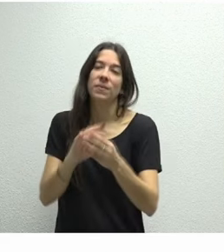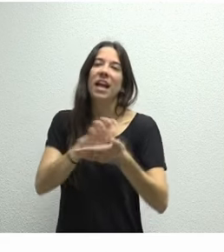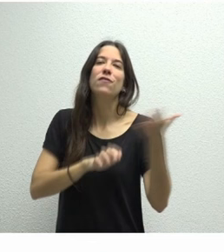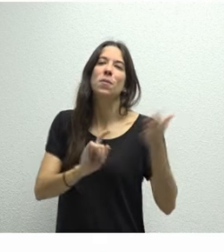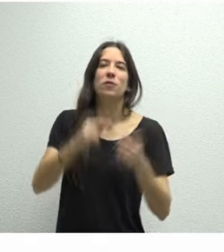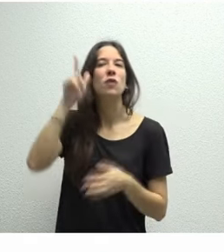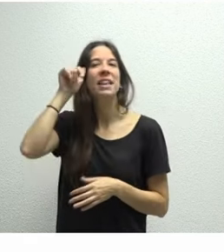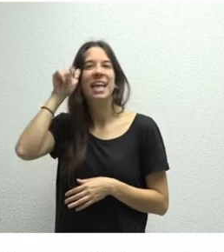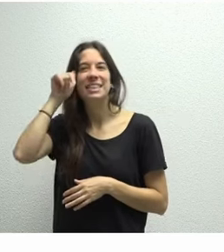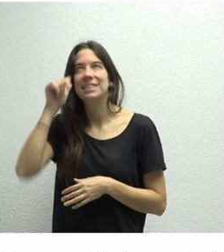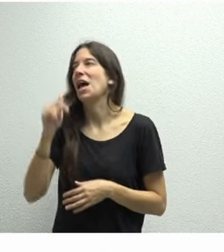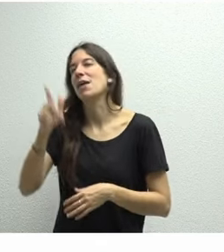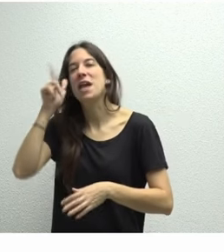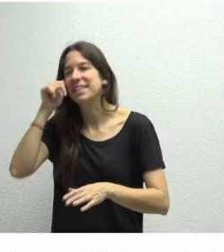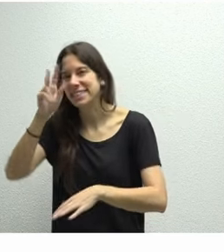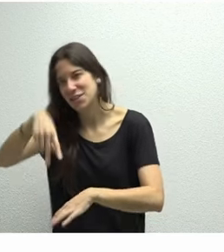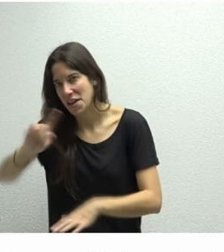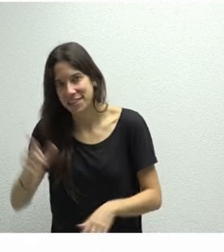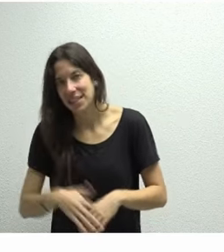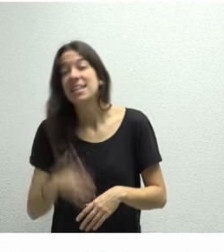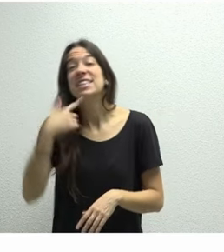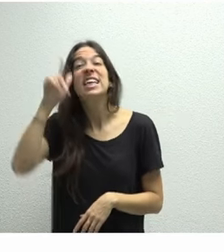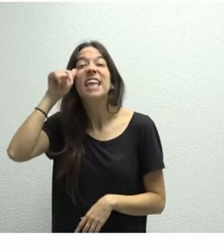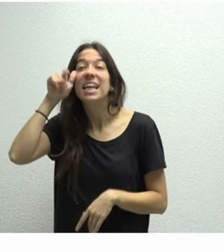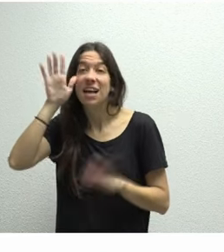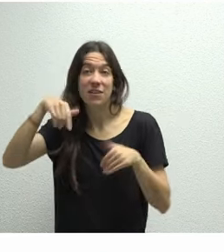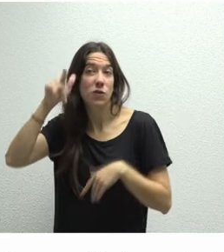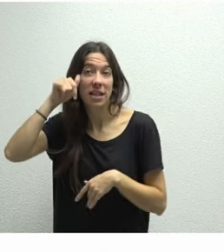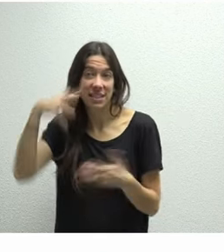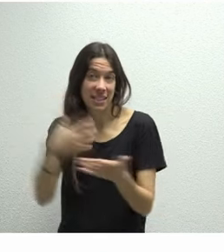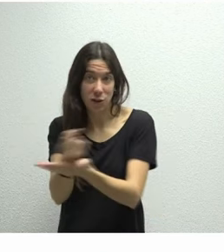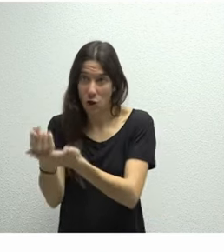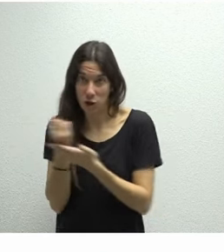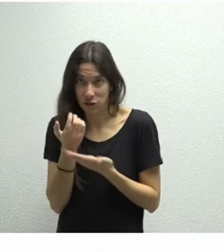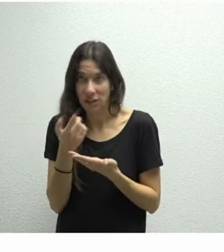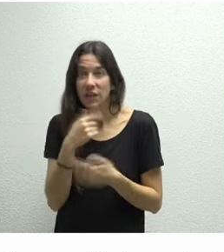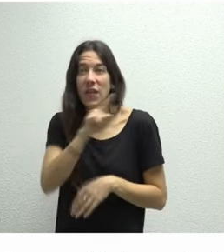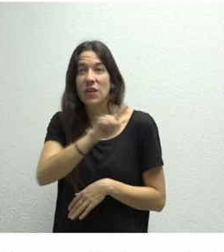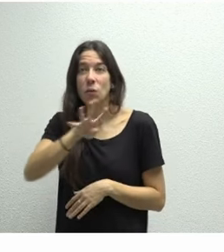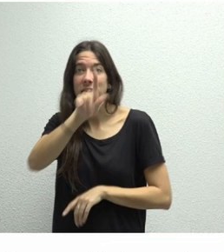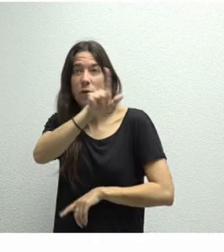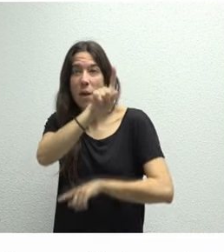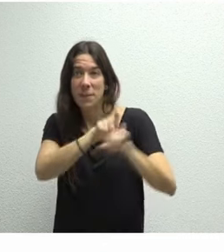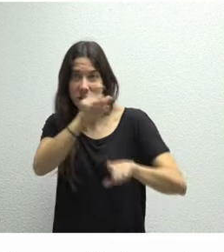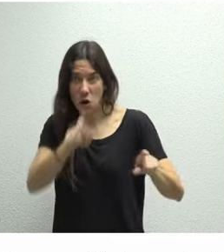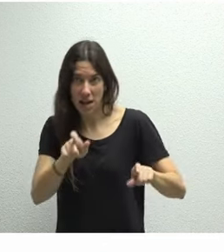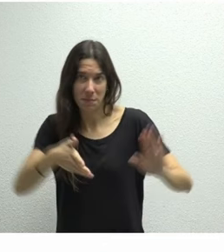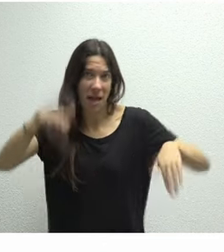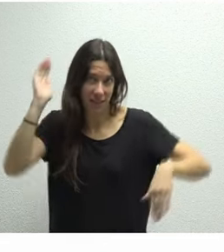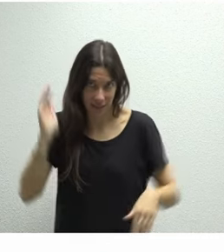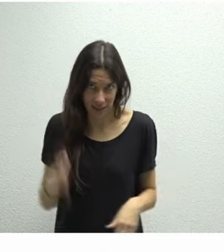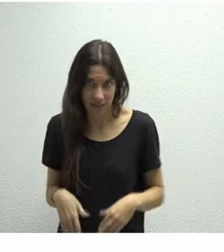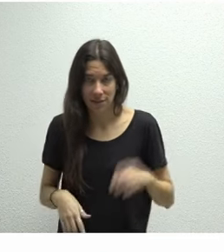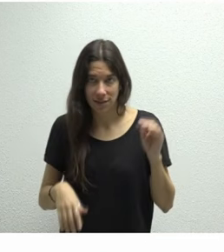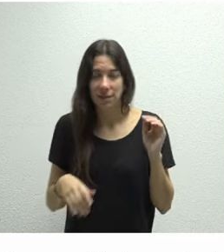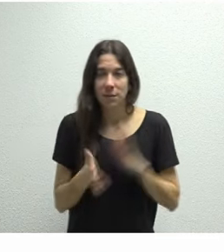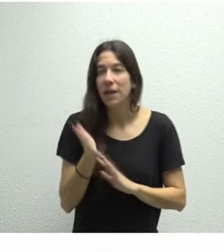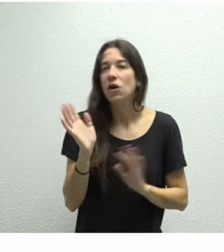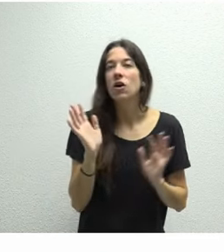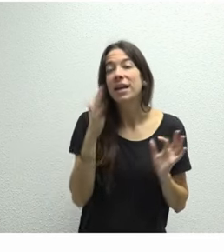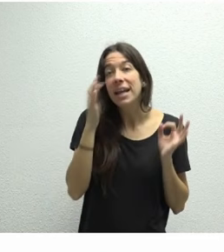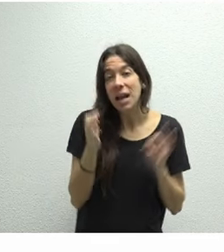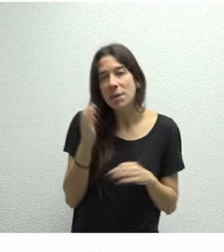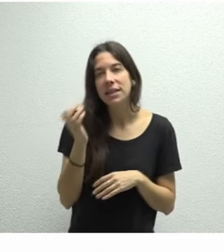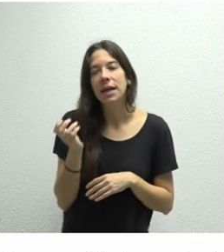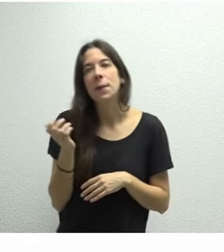no es una tesis si fuese una tesis sería de todos de 141 personas y más no no no es una tesis pero lo cierto es que